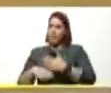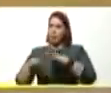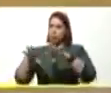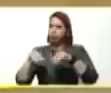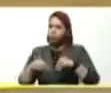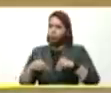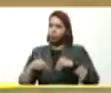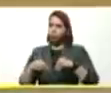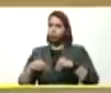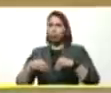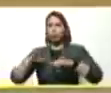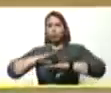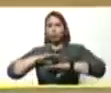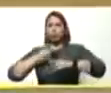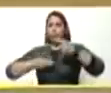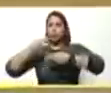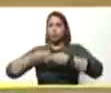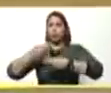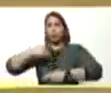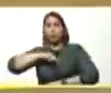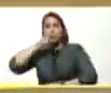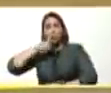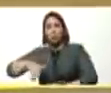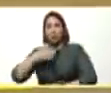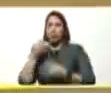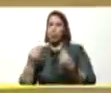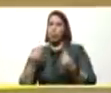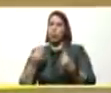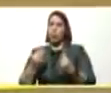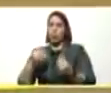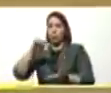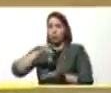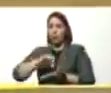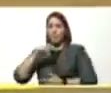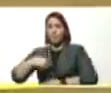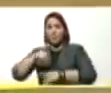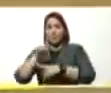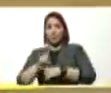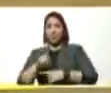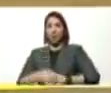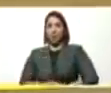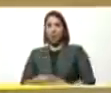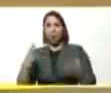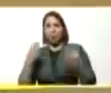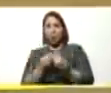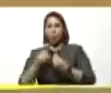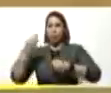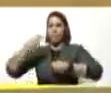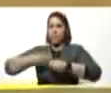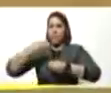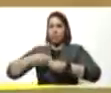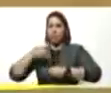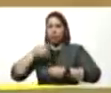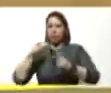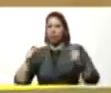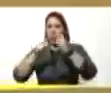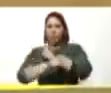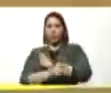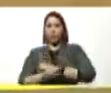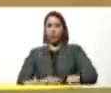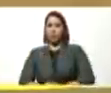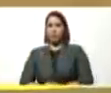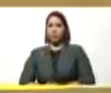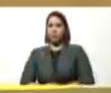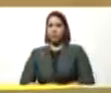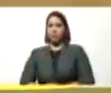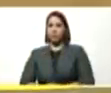la autoconstrucción de nuestro pueblo como el eje principal junto al Petro. Y eso se convirtió, mi comandante presidente,